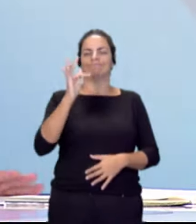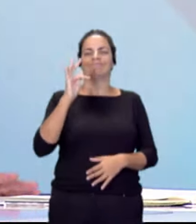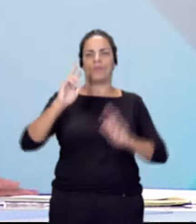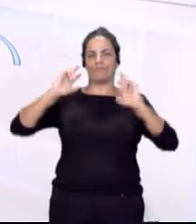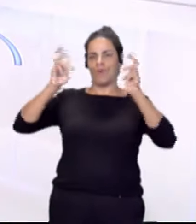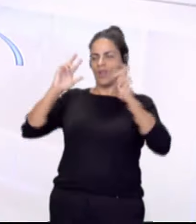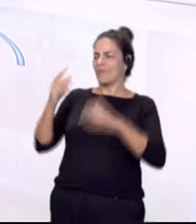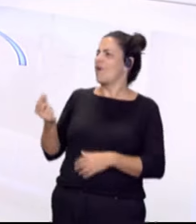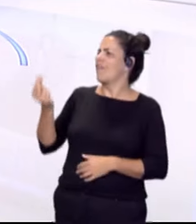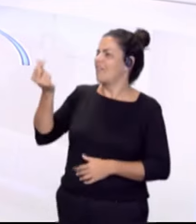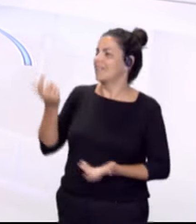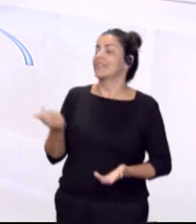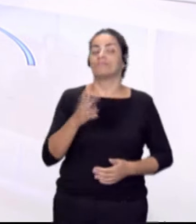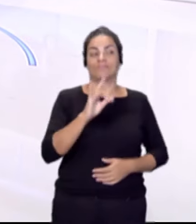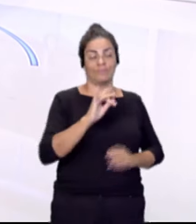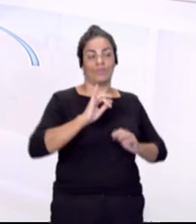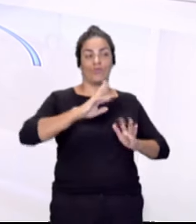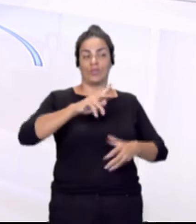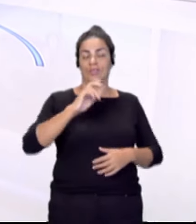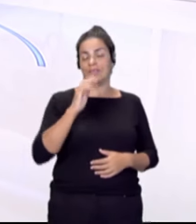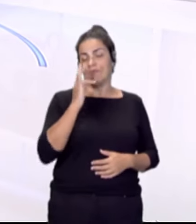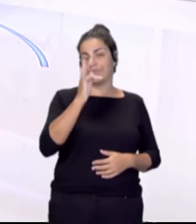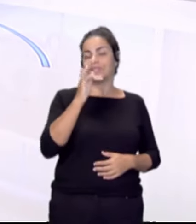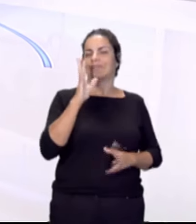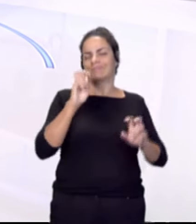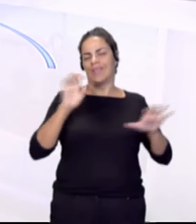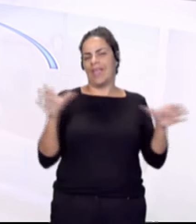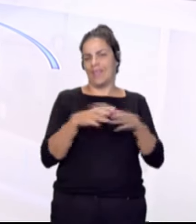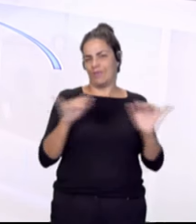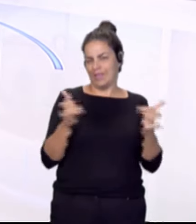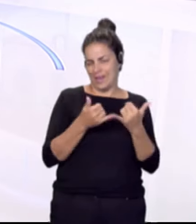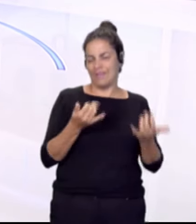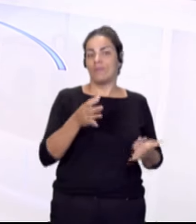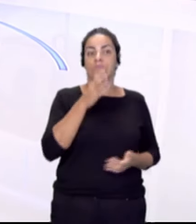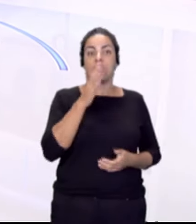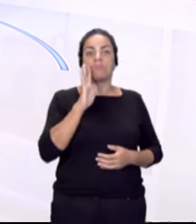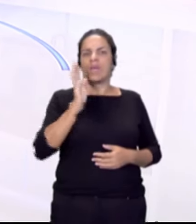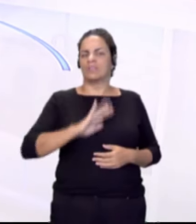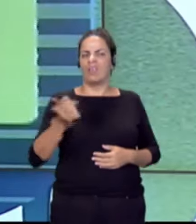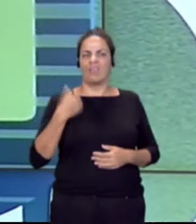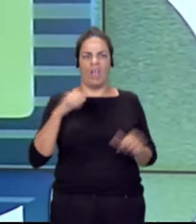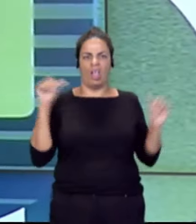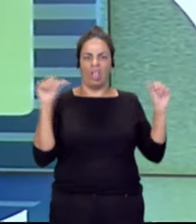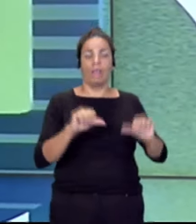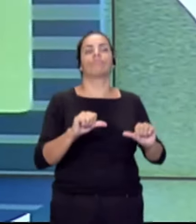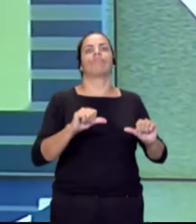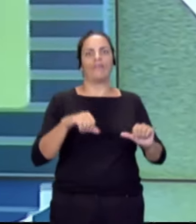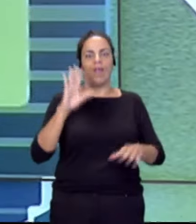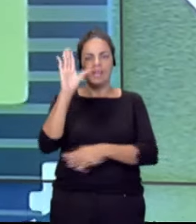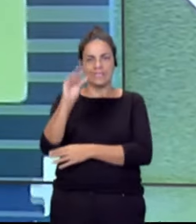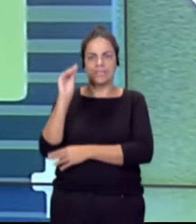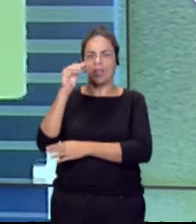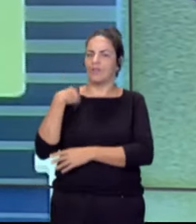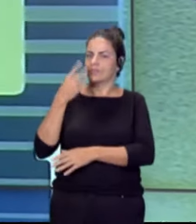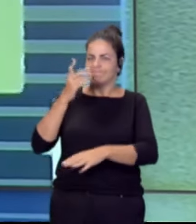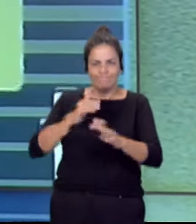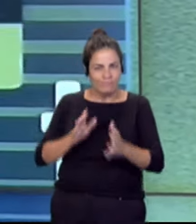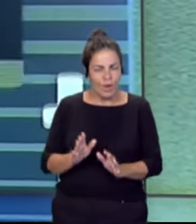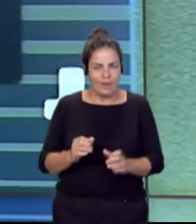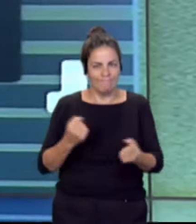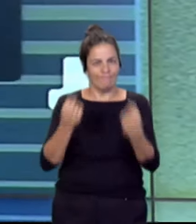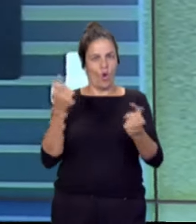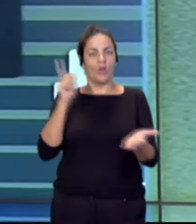Feble. Además, una buena noticia referente a un equipo tinerfeño, Pilar, y es que cuando todo parecía perdido, el Cisneros Alter renació de sus cenizas para ganar